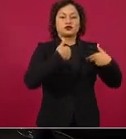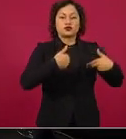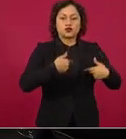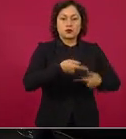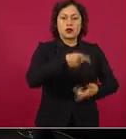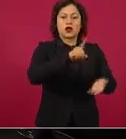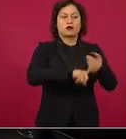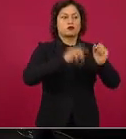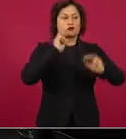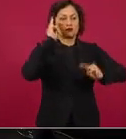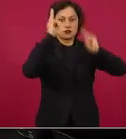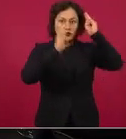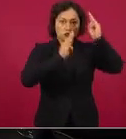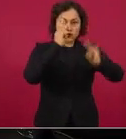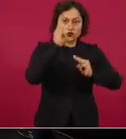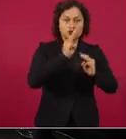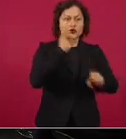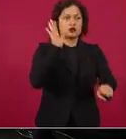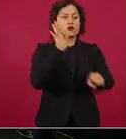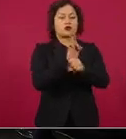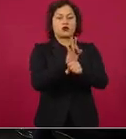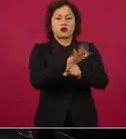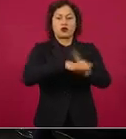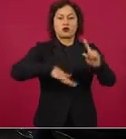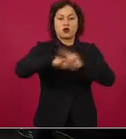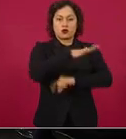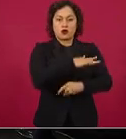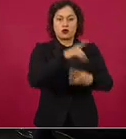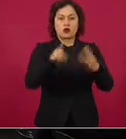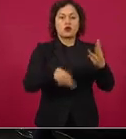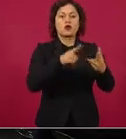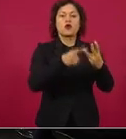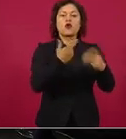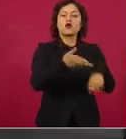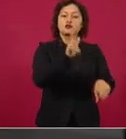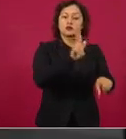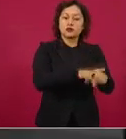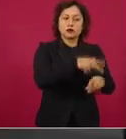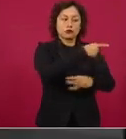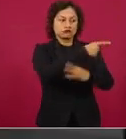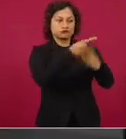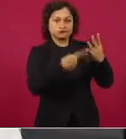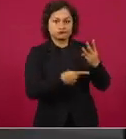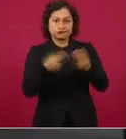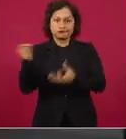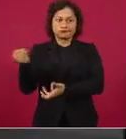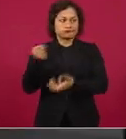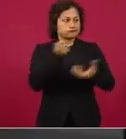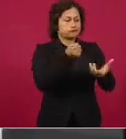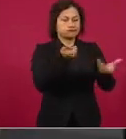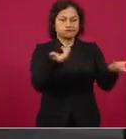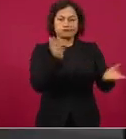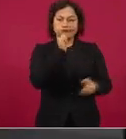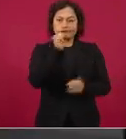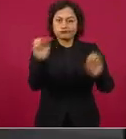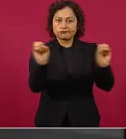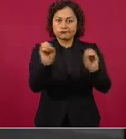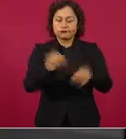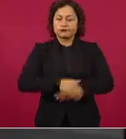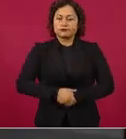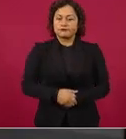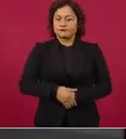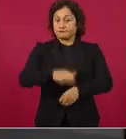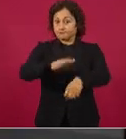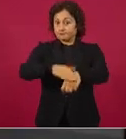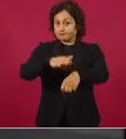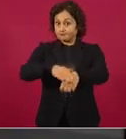de Ciencias Ambientales y los hospitales civiles, pues les ha recortado presupuesto. Ojalá, presidente, que